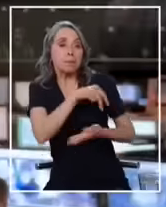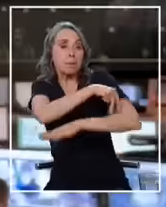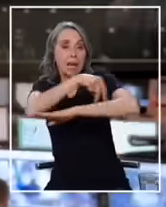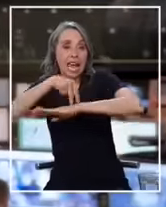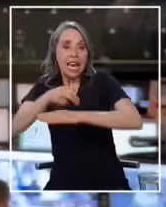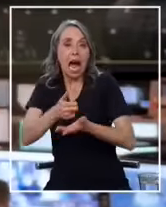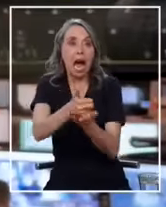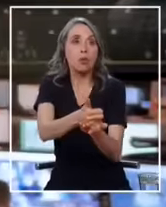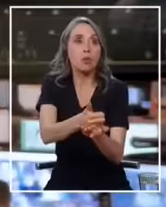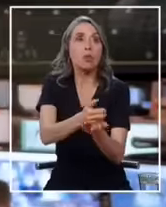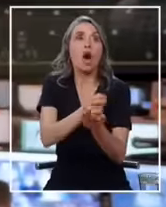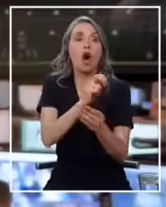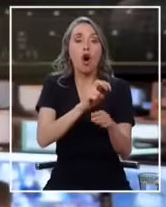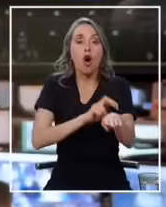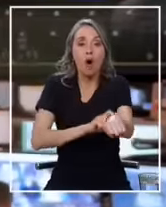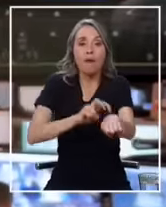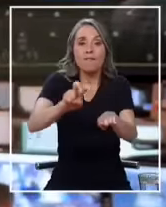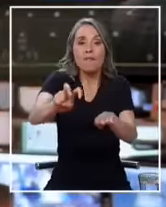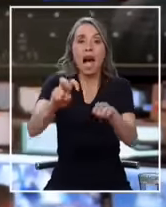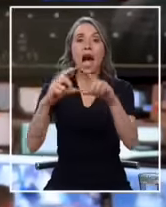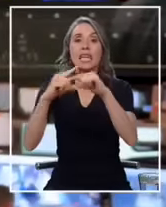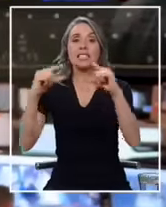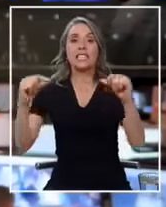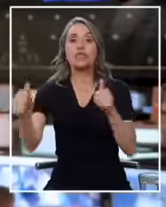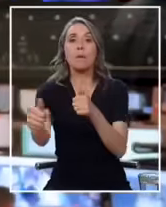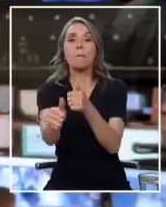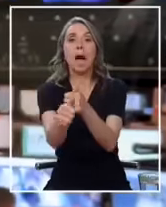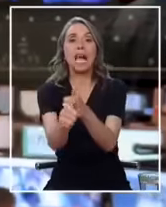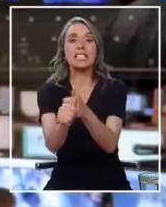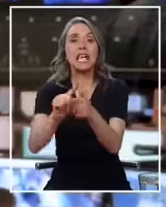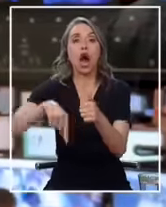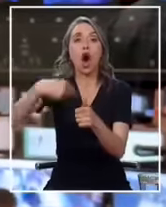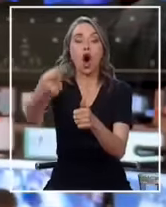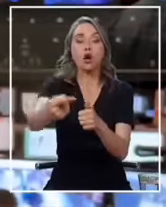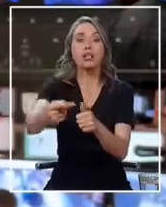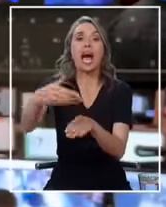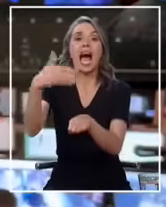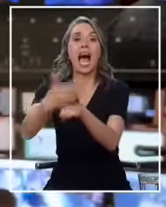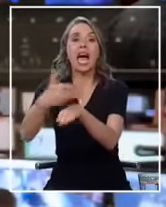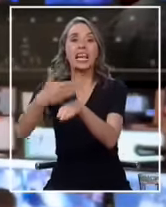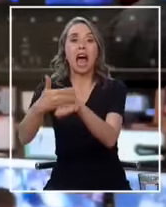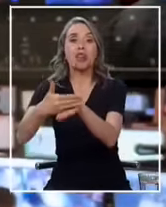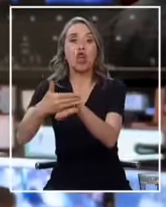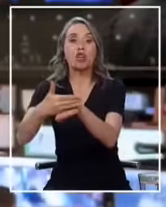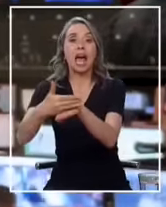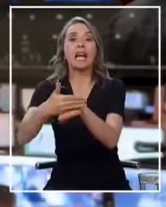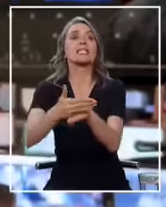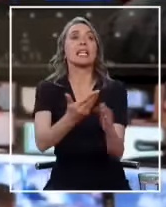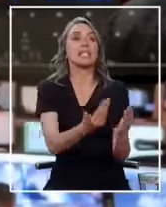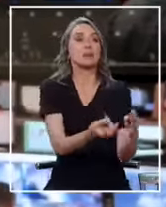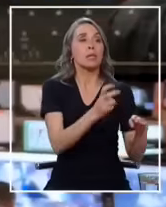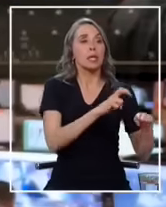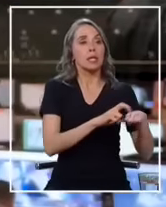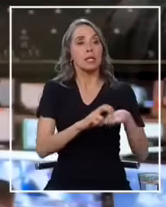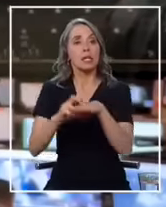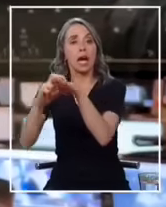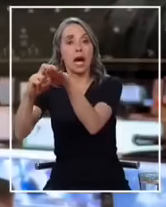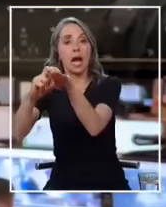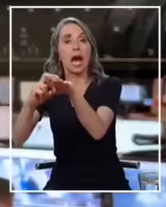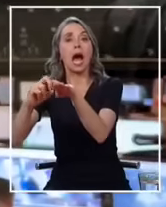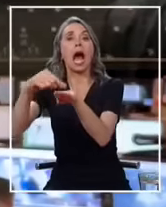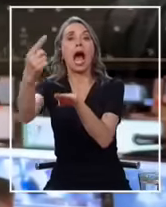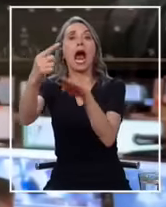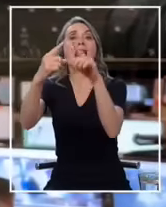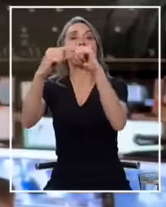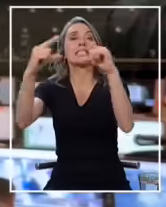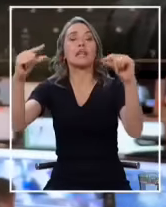de moverse a la estación más cercana, en la cual un radiotaxi la estará esperando para trasladarla a la estación que era su